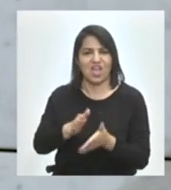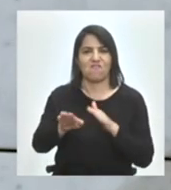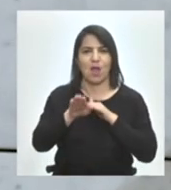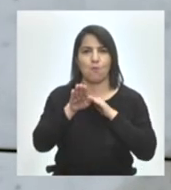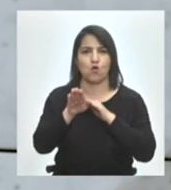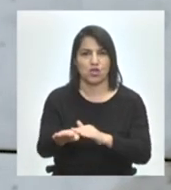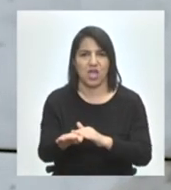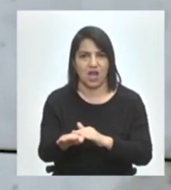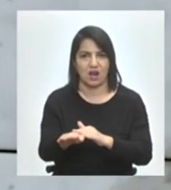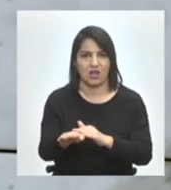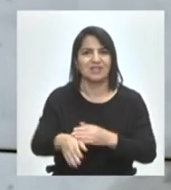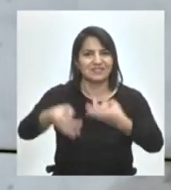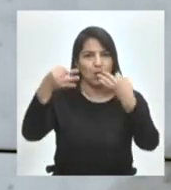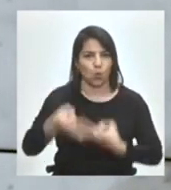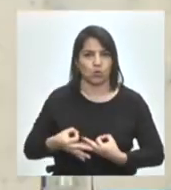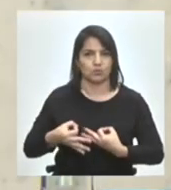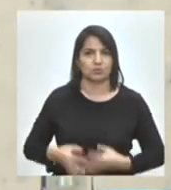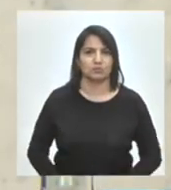sin titubeos.